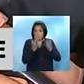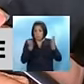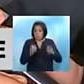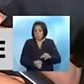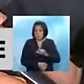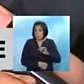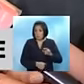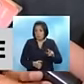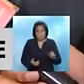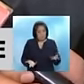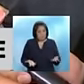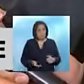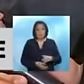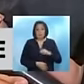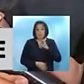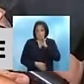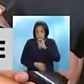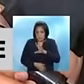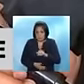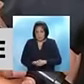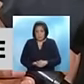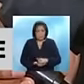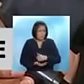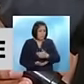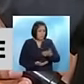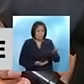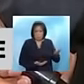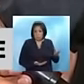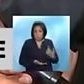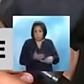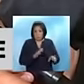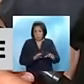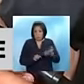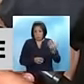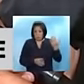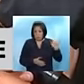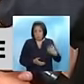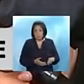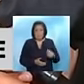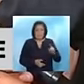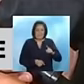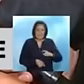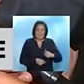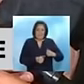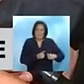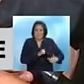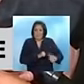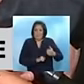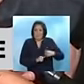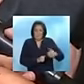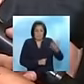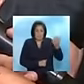y quiero decir que todos esos hechos son momentos dolorosos del pasado